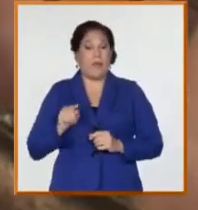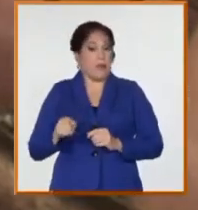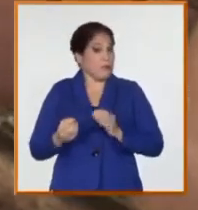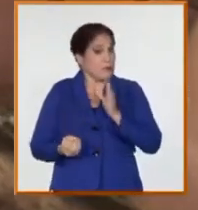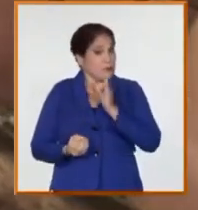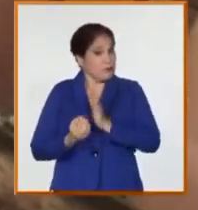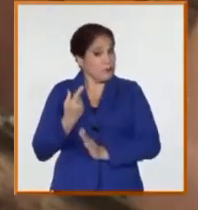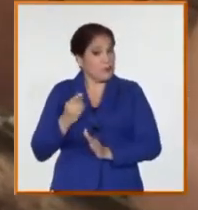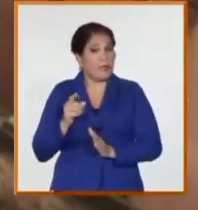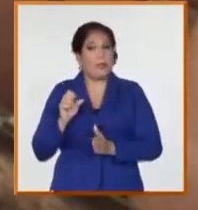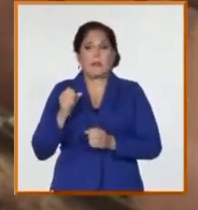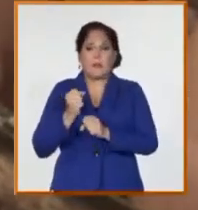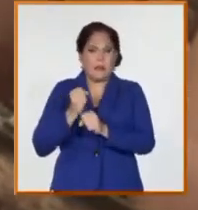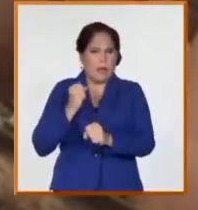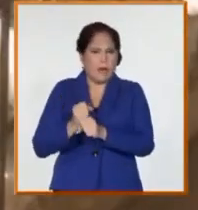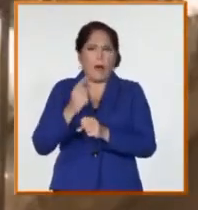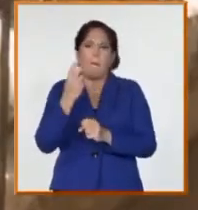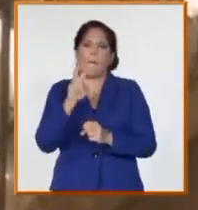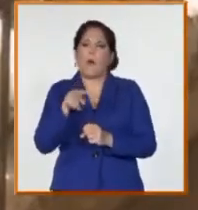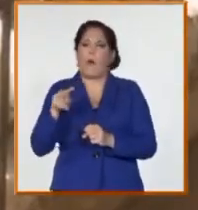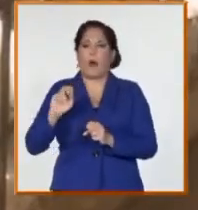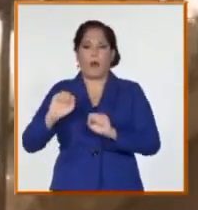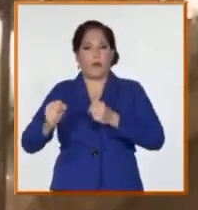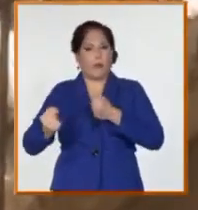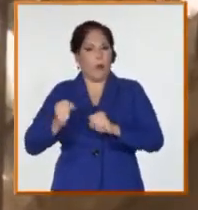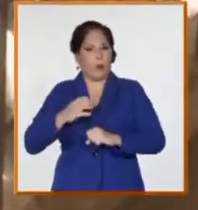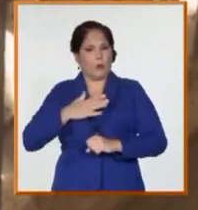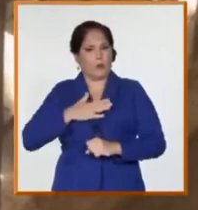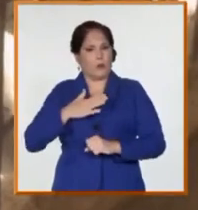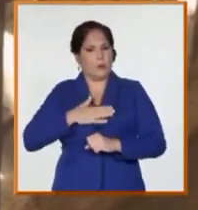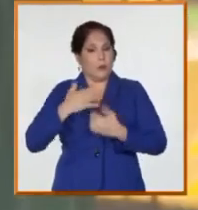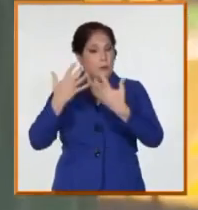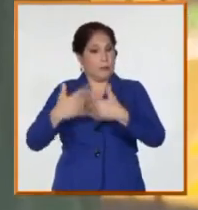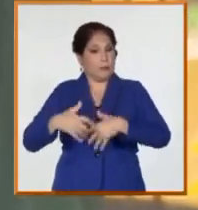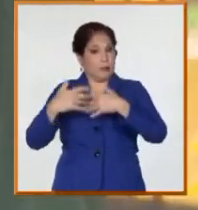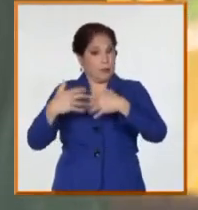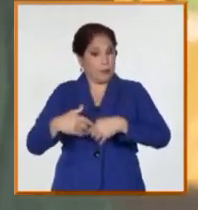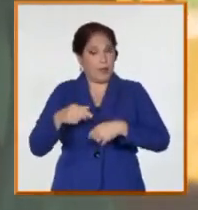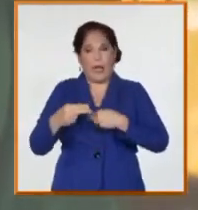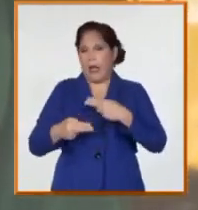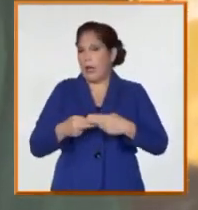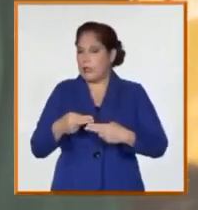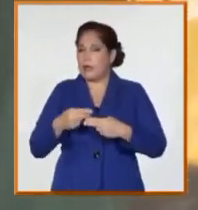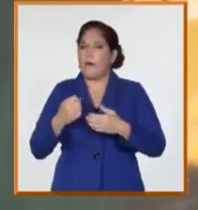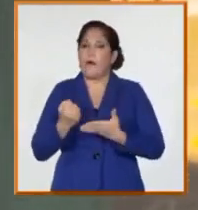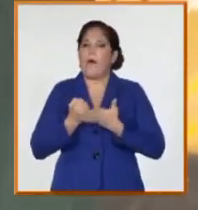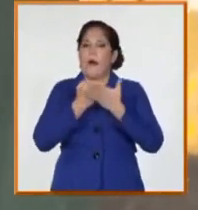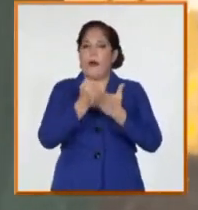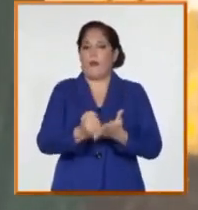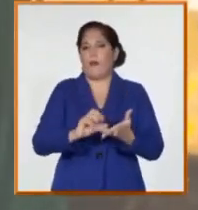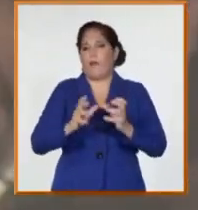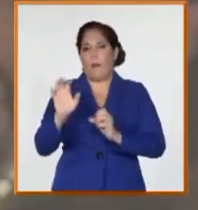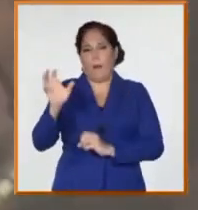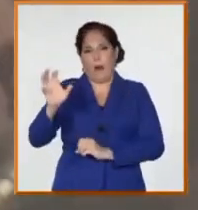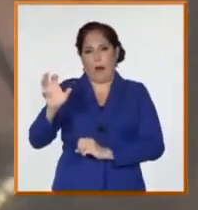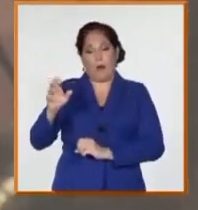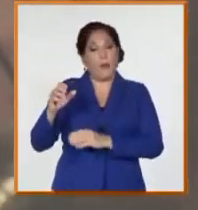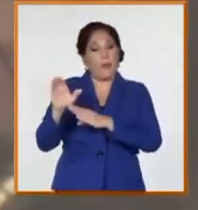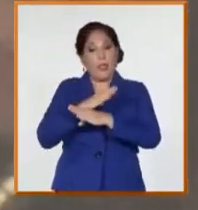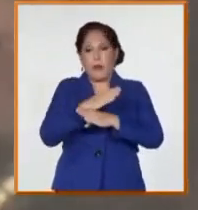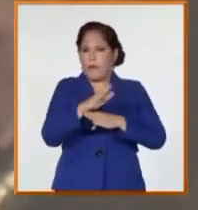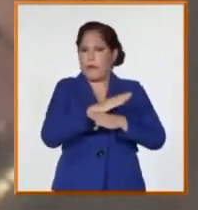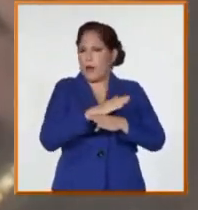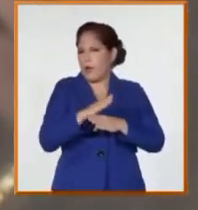creación este centro trabaja en la búsqueda de autonomía en la gestión industrial y para ello ha sostenido el apoyo en el sistema bancario y sus diferentes